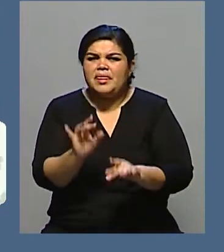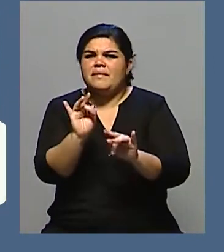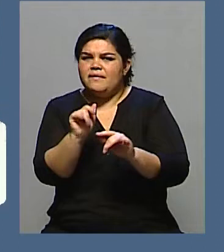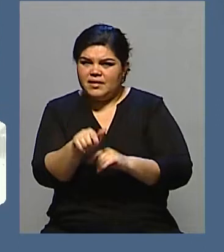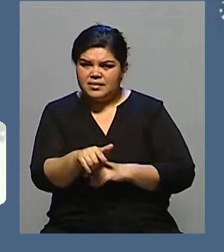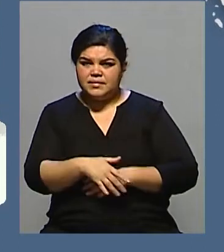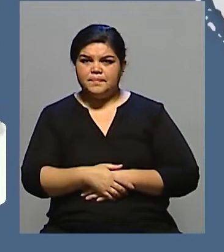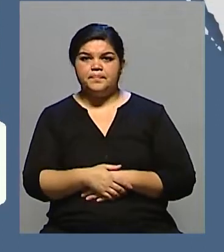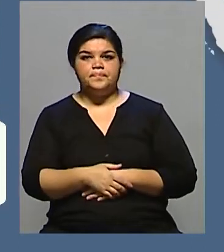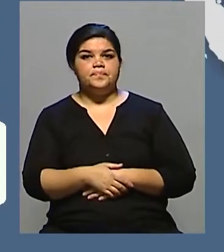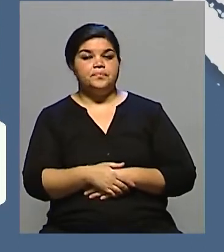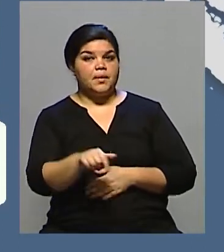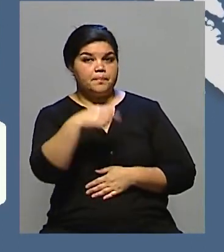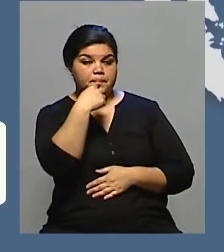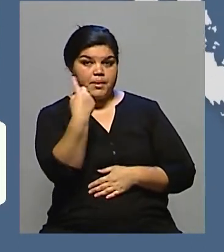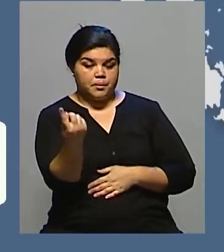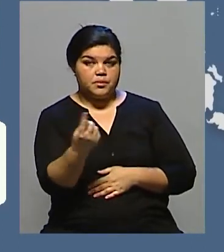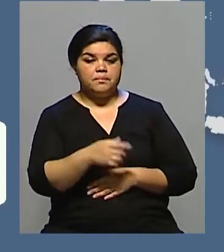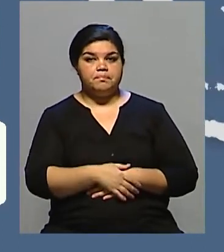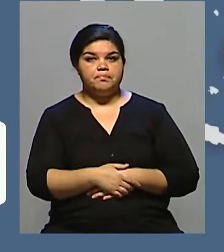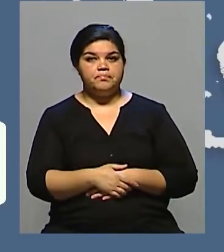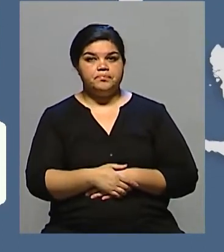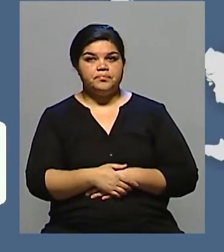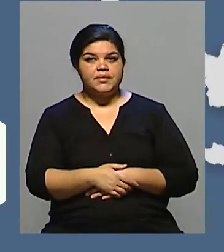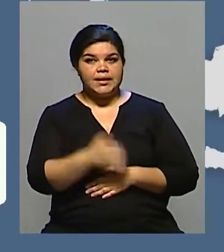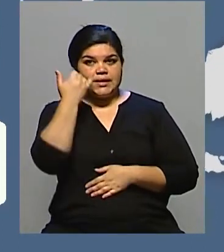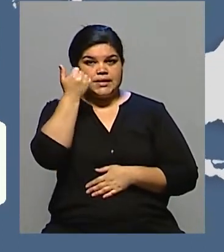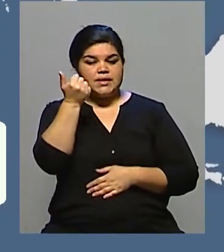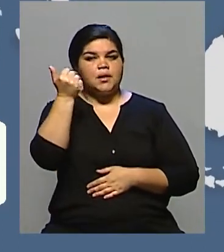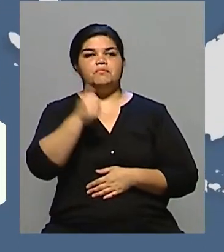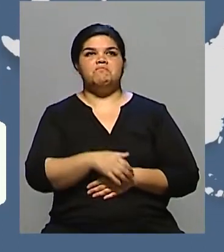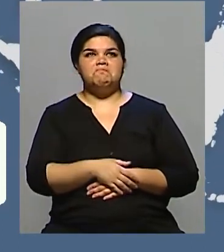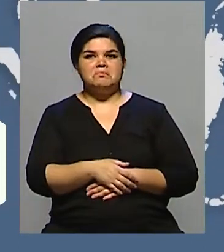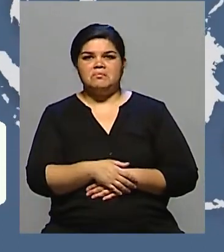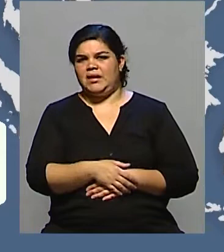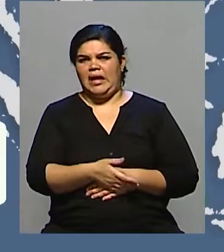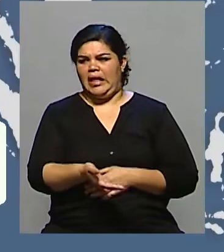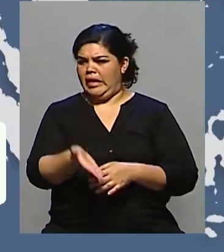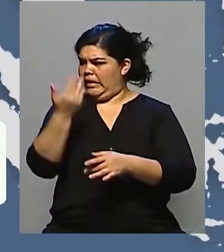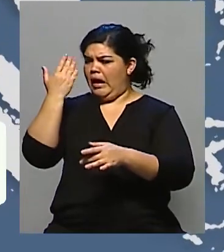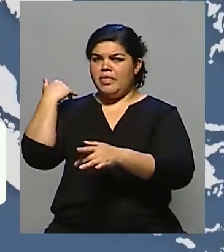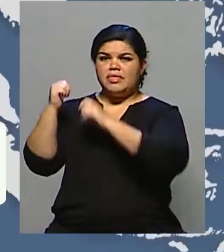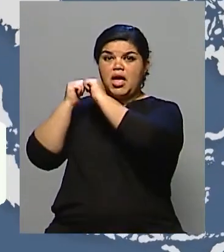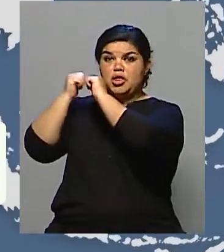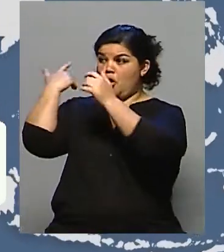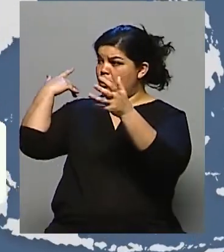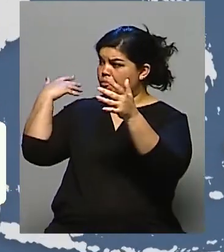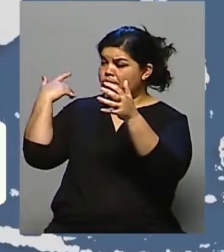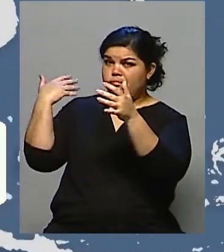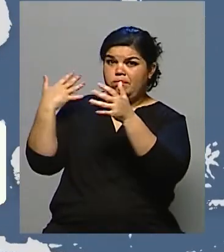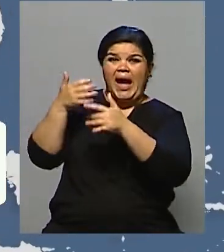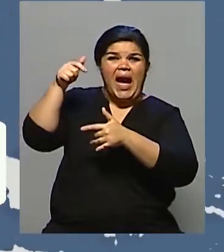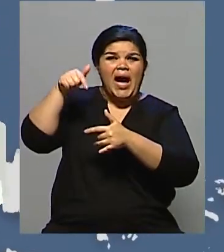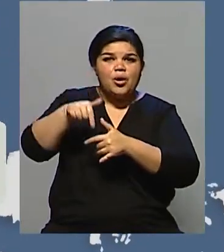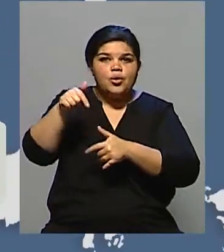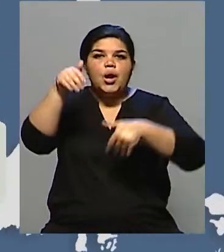Guido, y le consulto, usted mencionó justamente que este ha sido el porcentaje de participación más bajo prácticamente en la historia, por lo menos de que